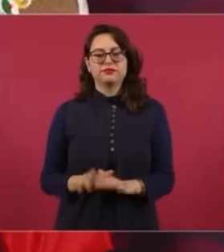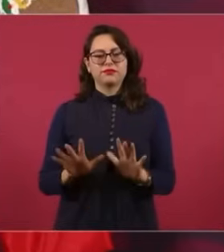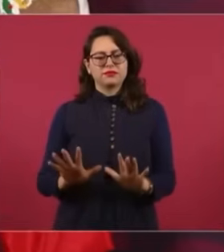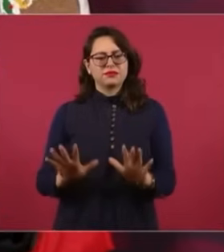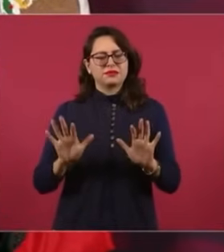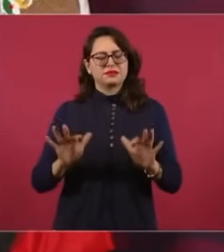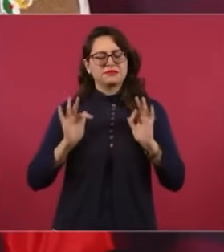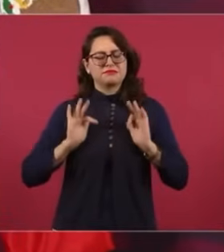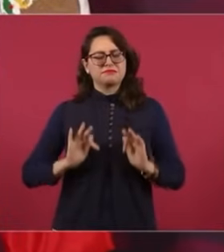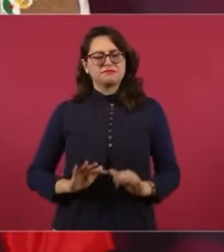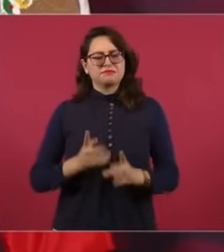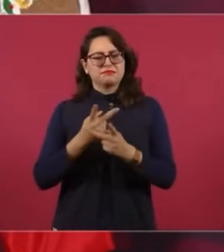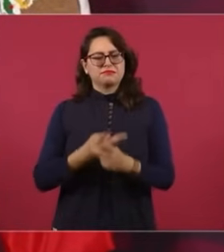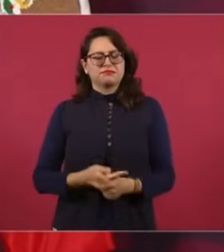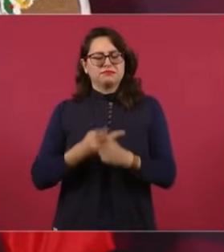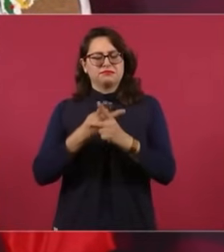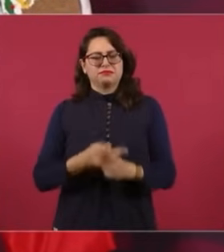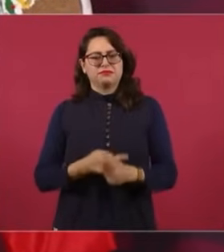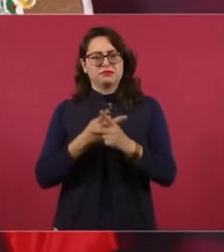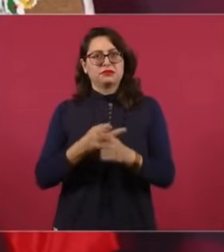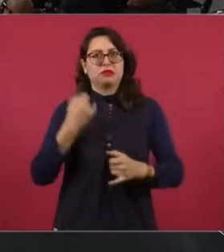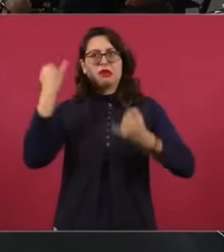Vamos a esperar.